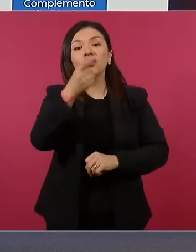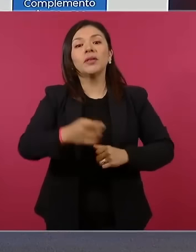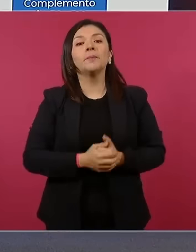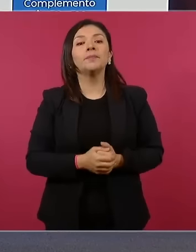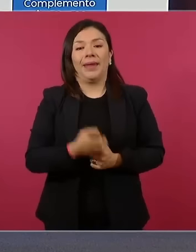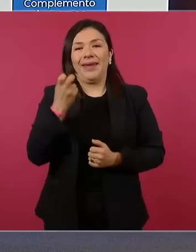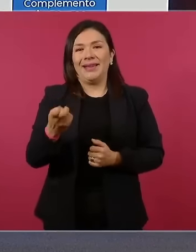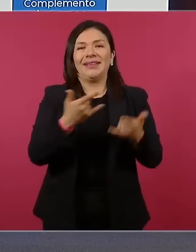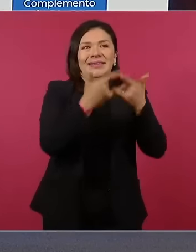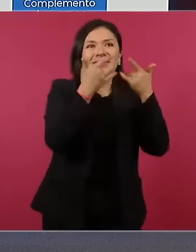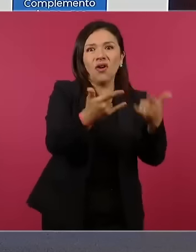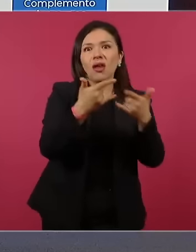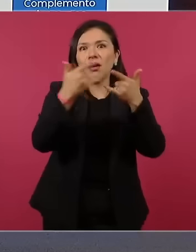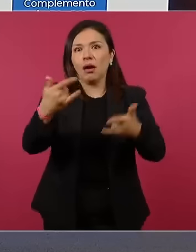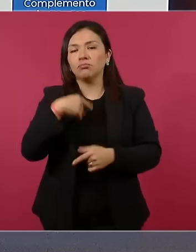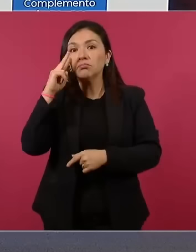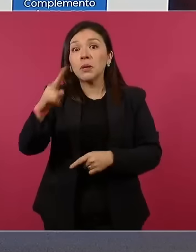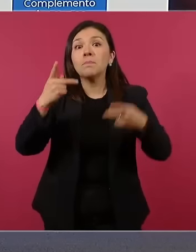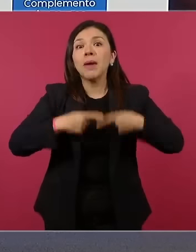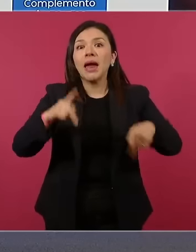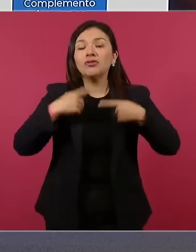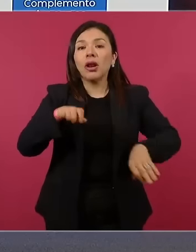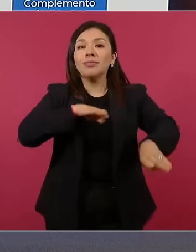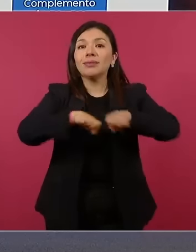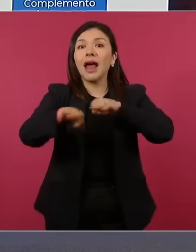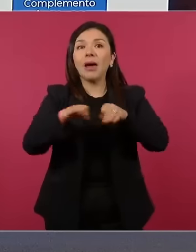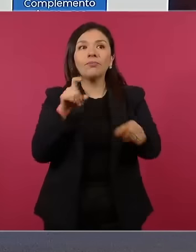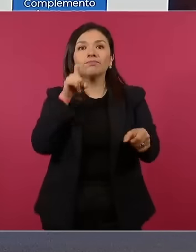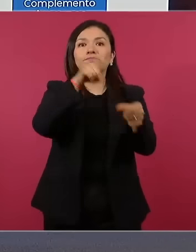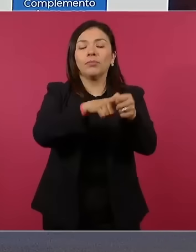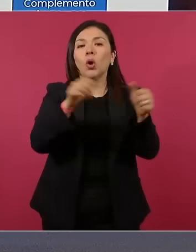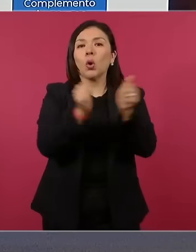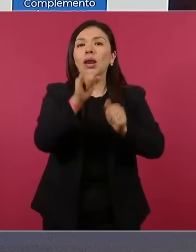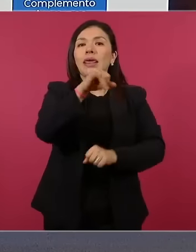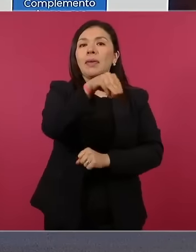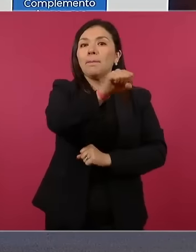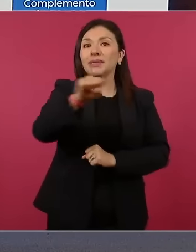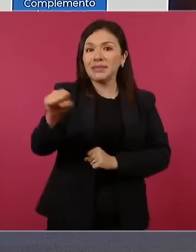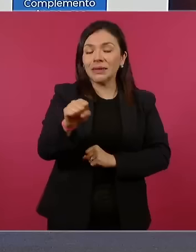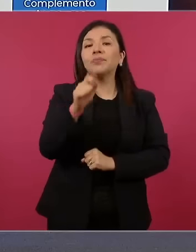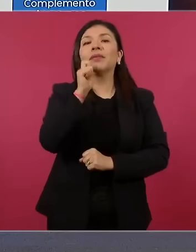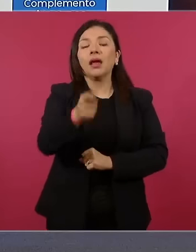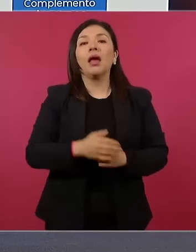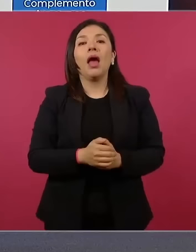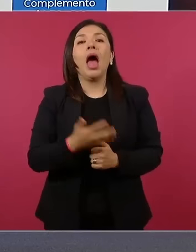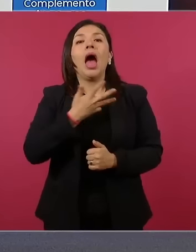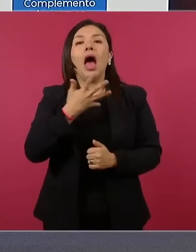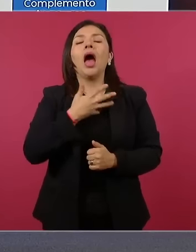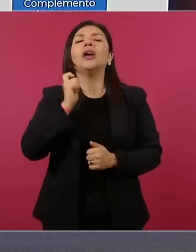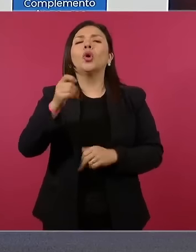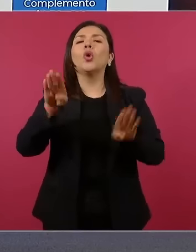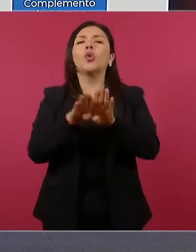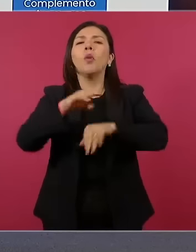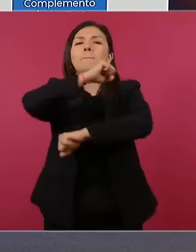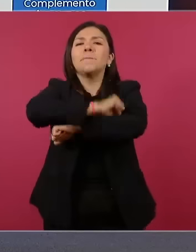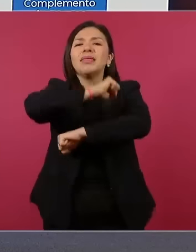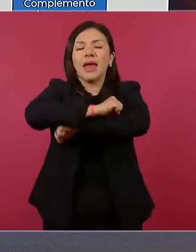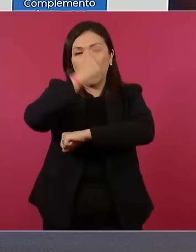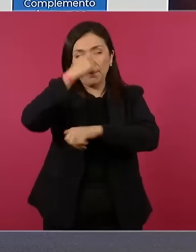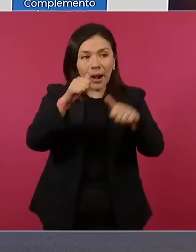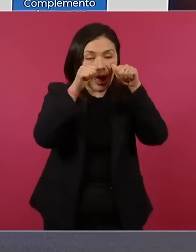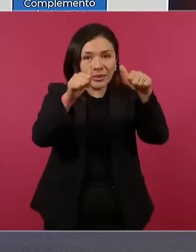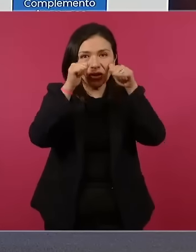los casos que son de personas que cotizaban al Seguro Social, es que va a haber ventanillas únicas. Hay ventanillas